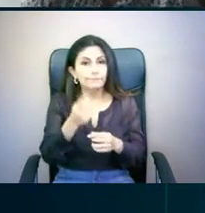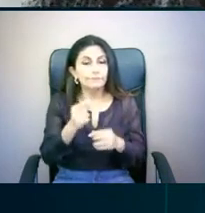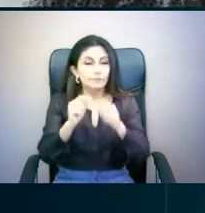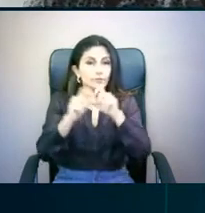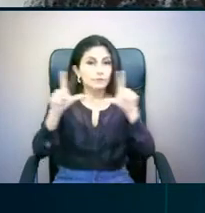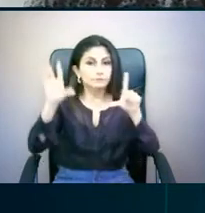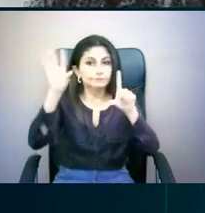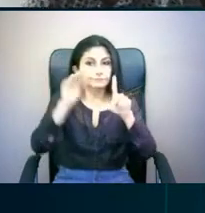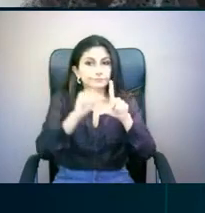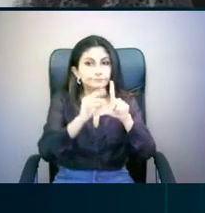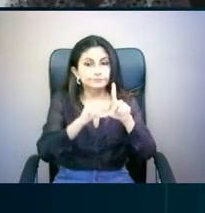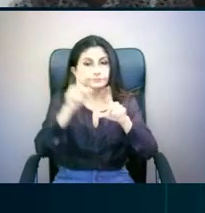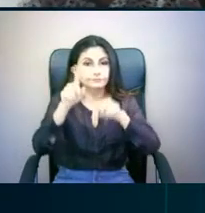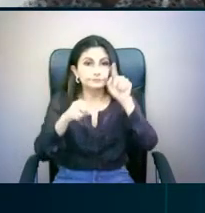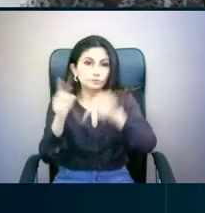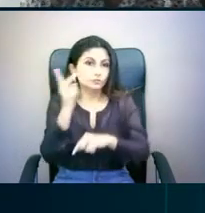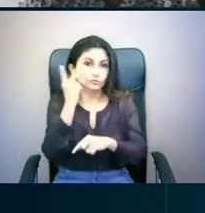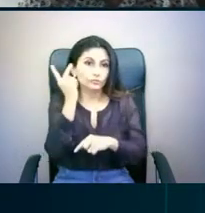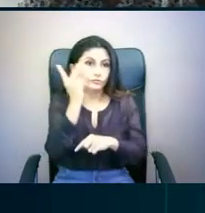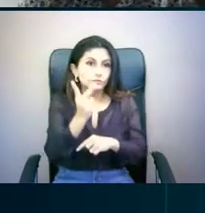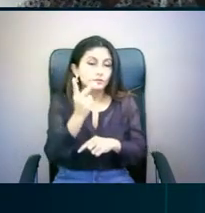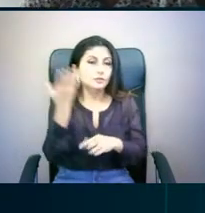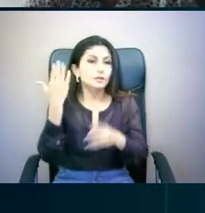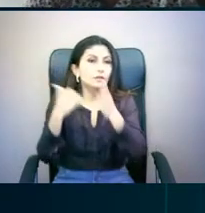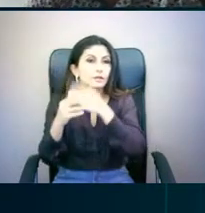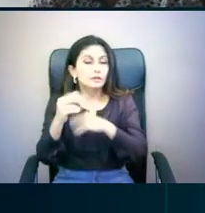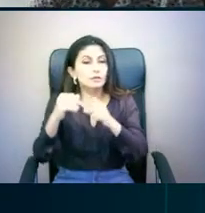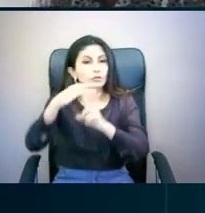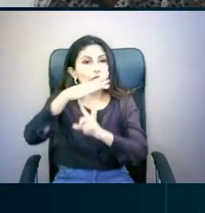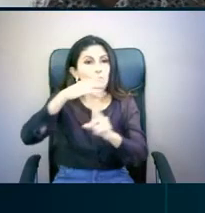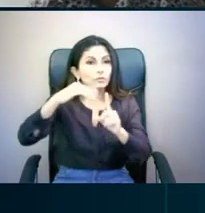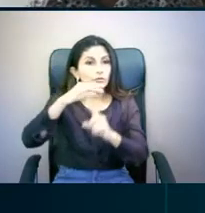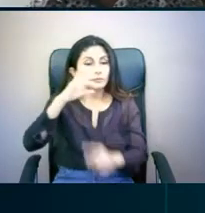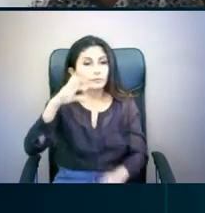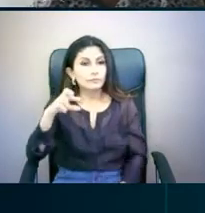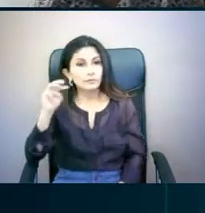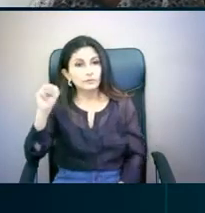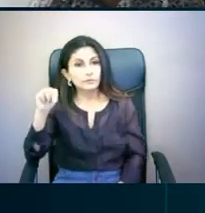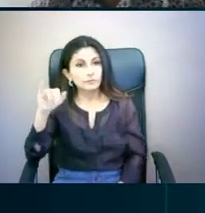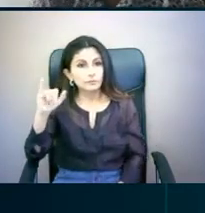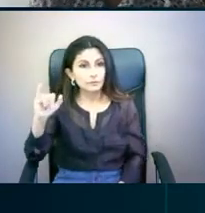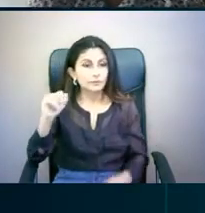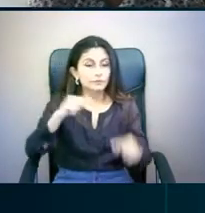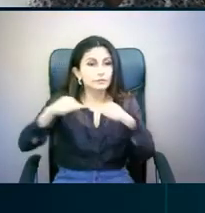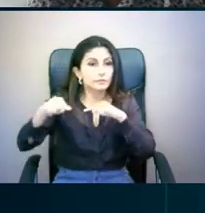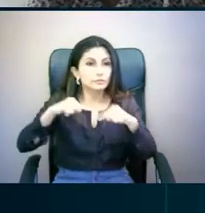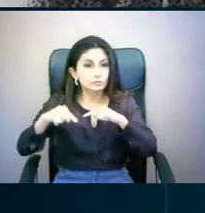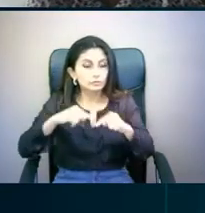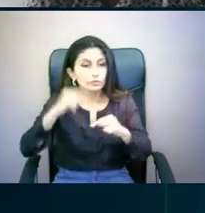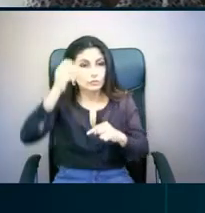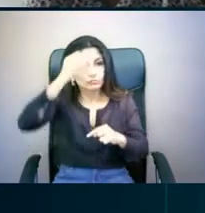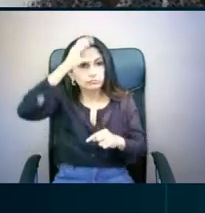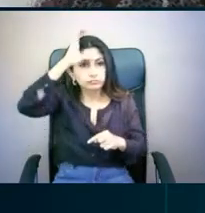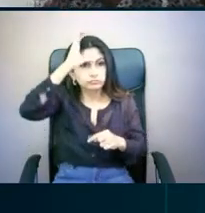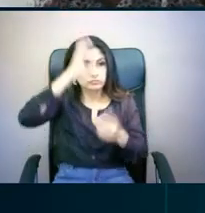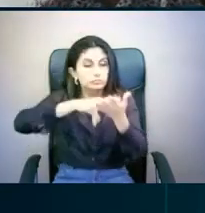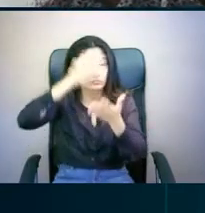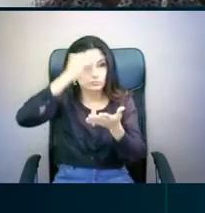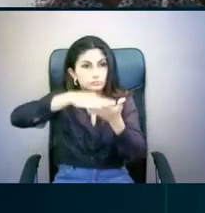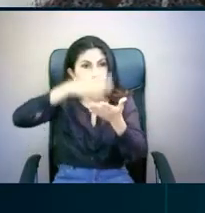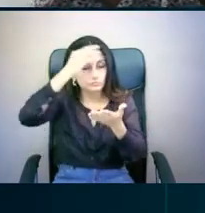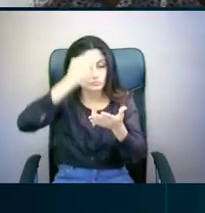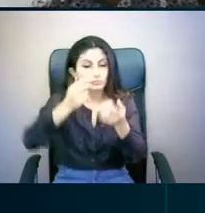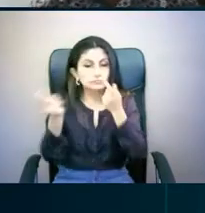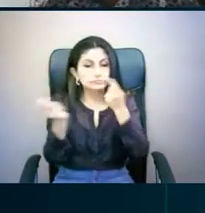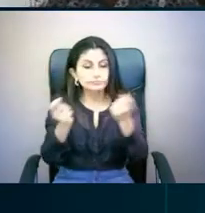presentaciones que de pronto pudieron haberse saltado. Aquí les está dando pues el contexto del PMI, de lo que es la gestión del conocimiento y las lecciones aprendidas. Aquí pues les estaba